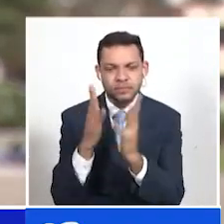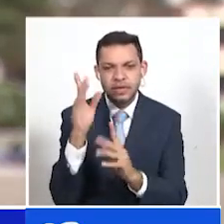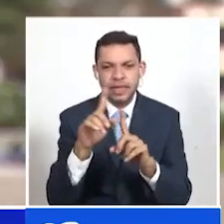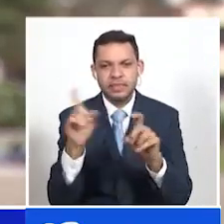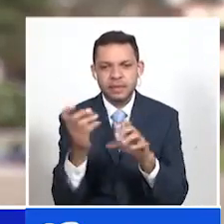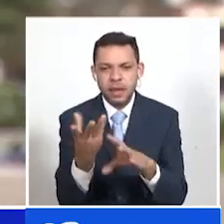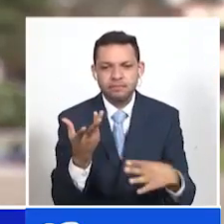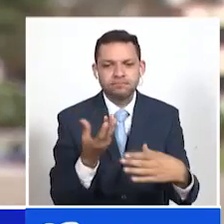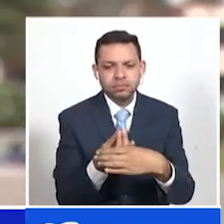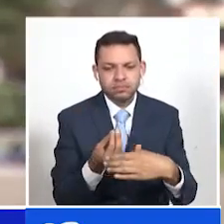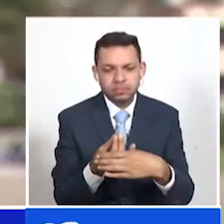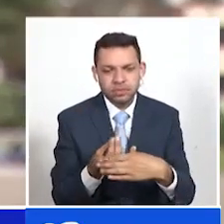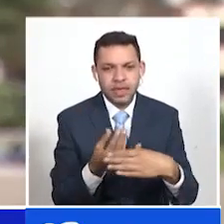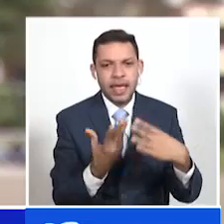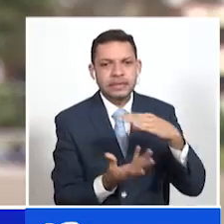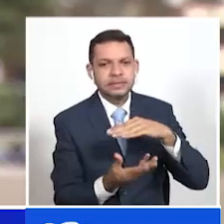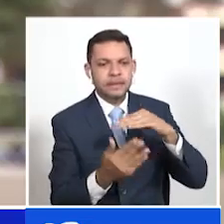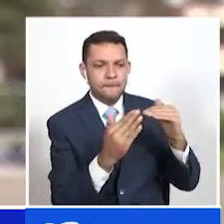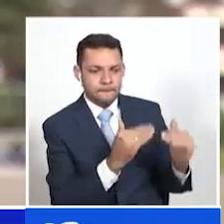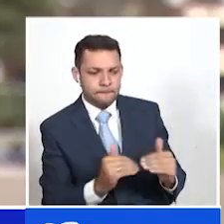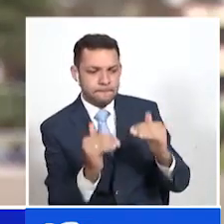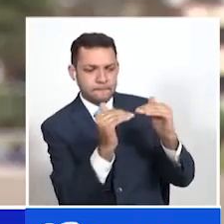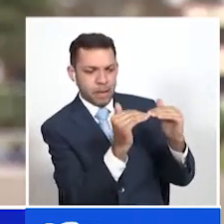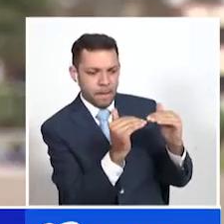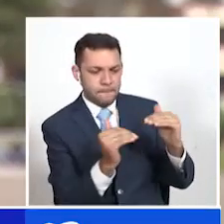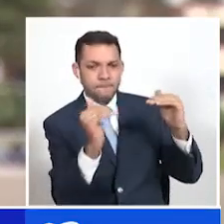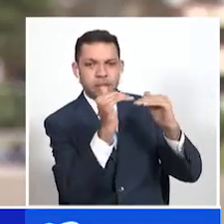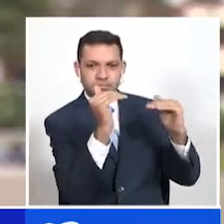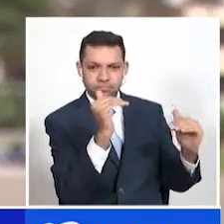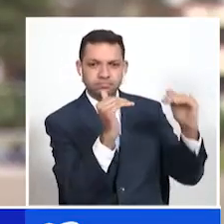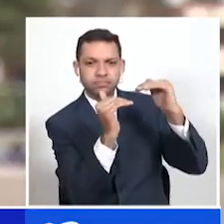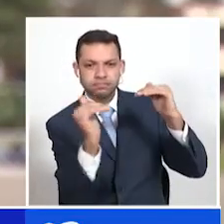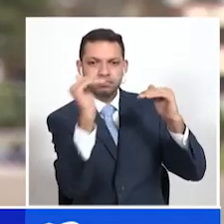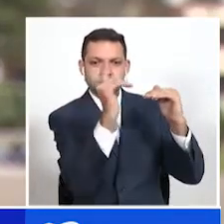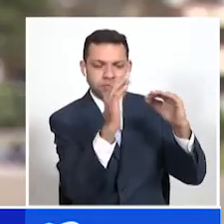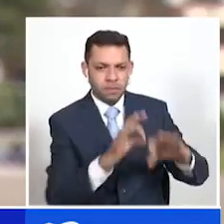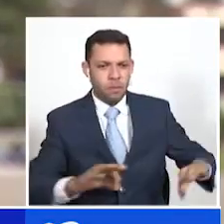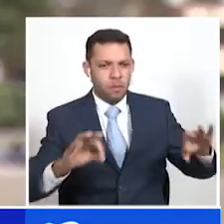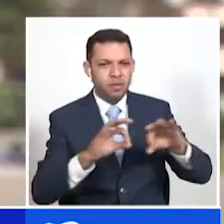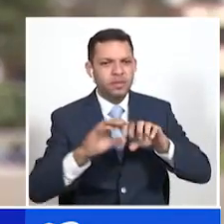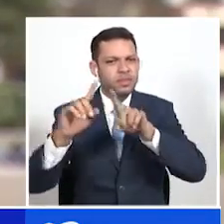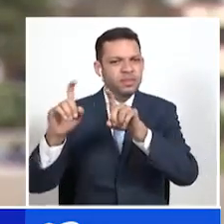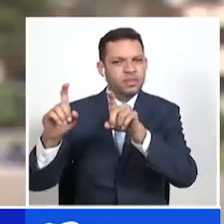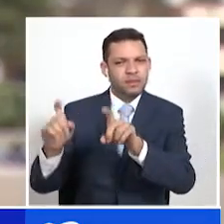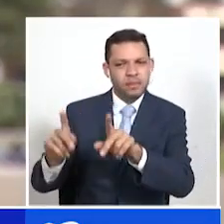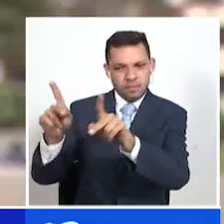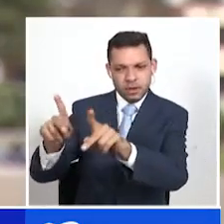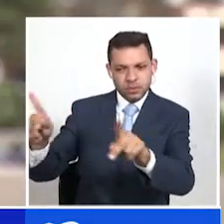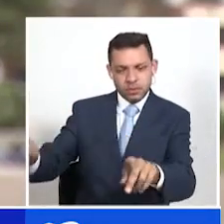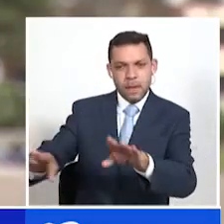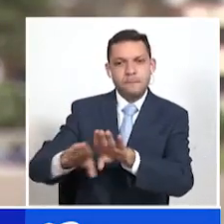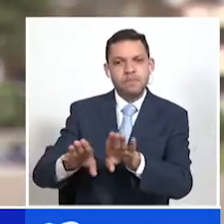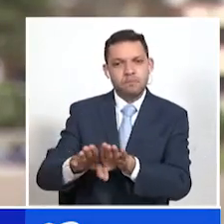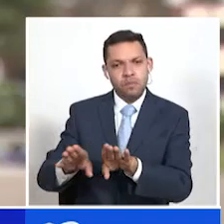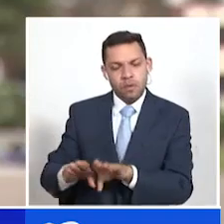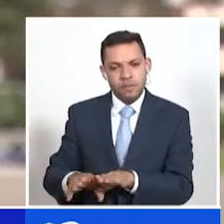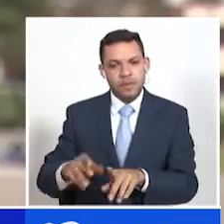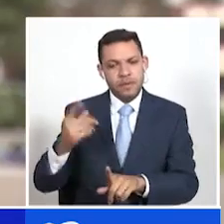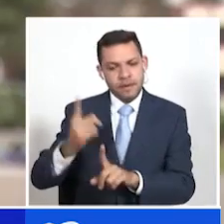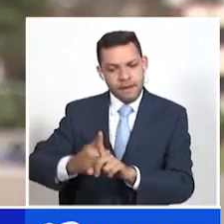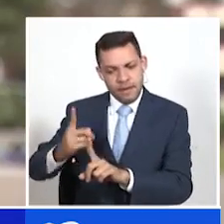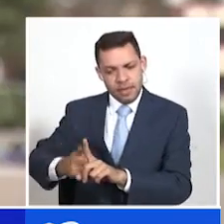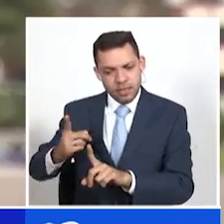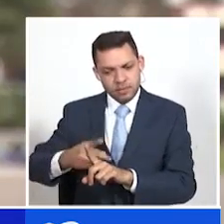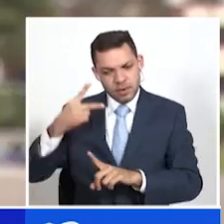de equidad, entre muchos otros temas. Y pues nuestros protagonistas trabajan de manera individual o colectiva, pero